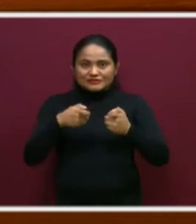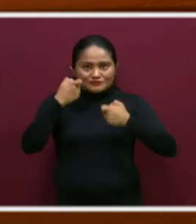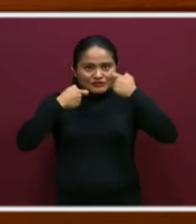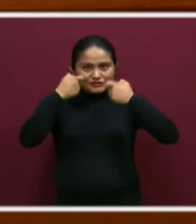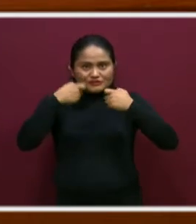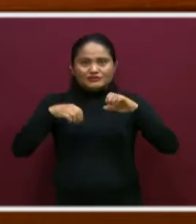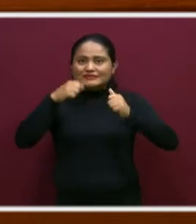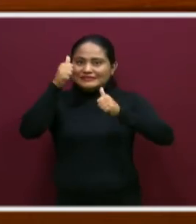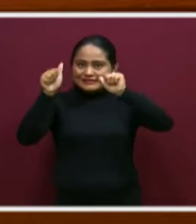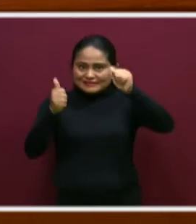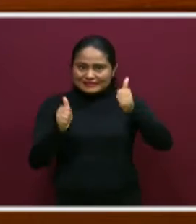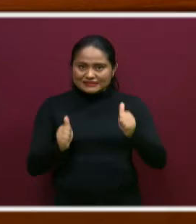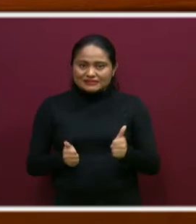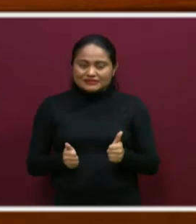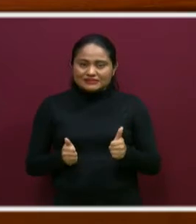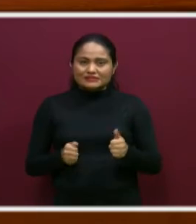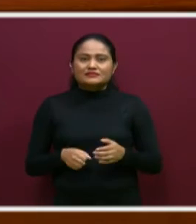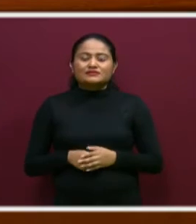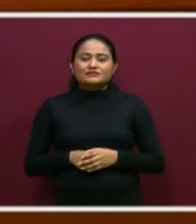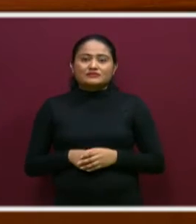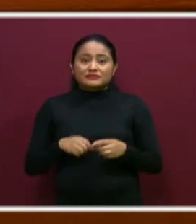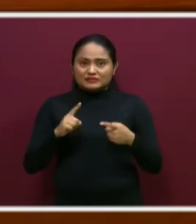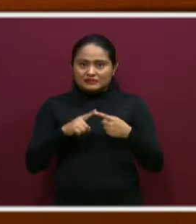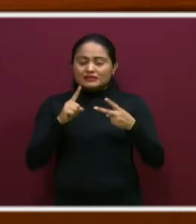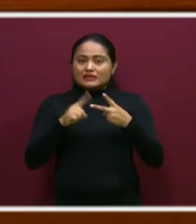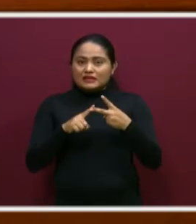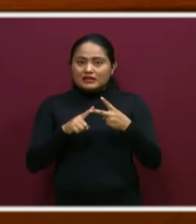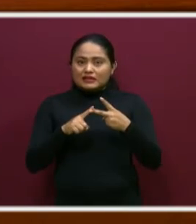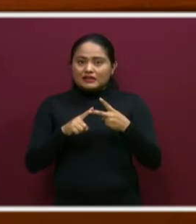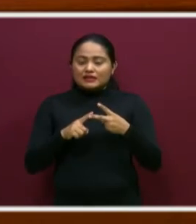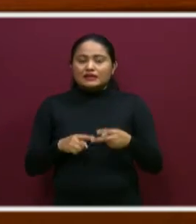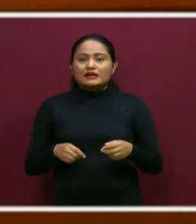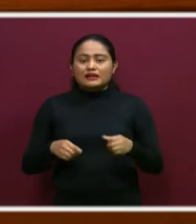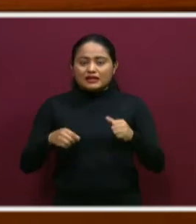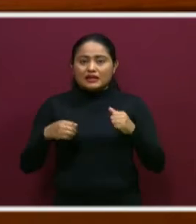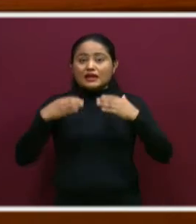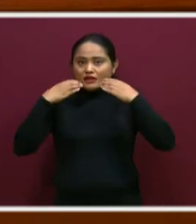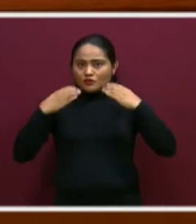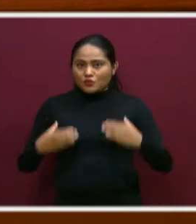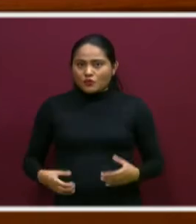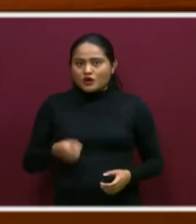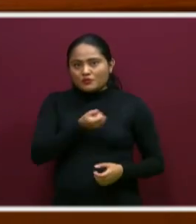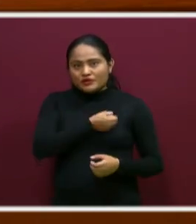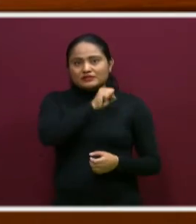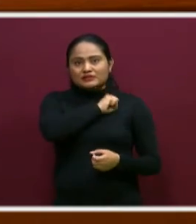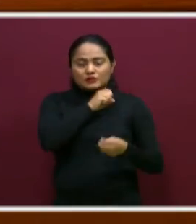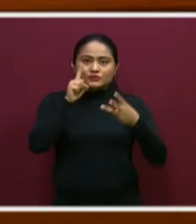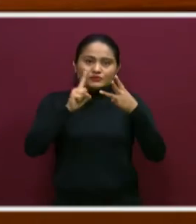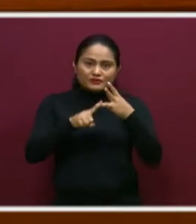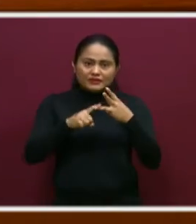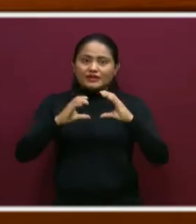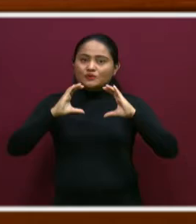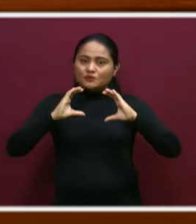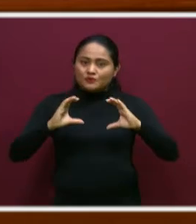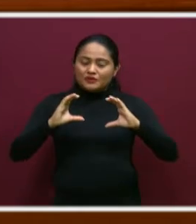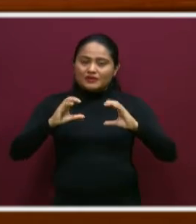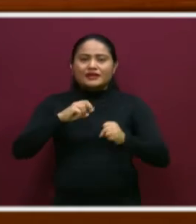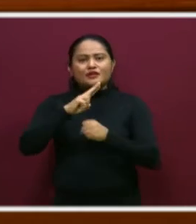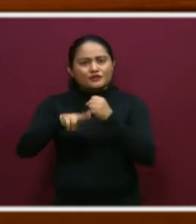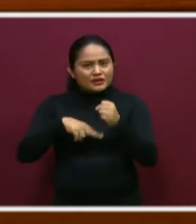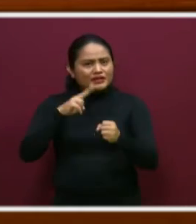también de desarrollo la atención al cuerpo y la salud del cuidado del medio ambiente y como estos talleres de manera